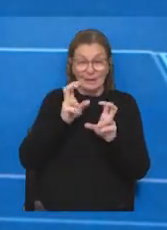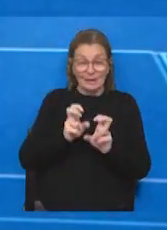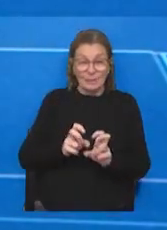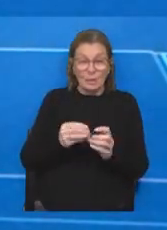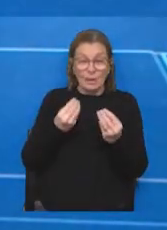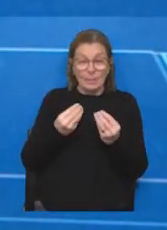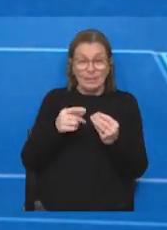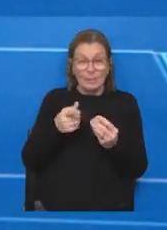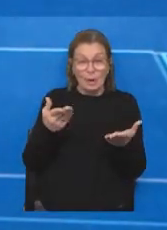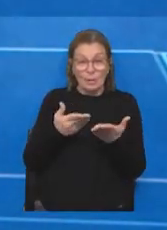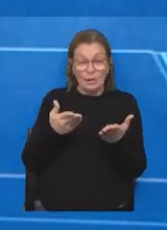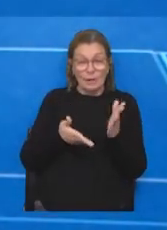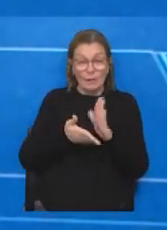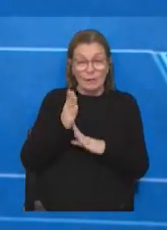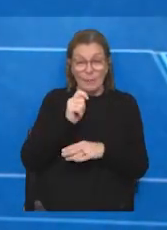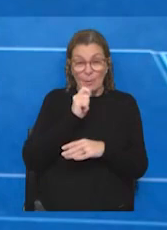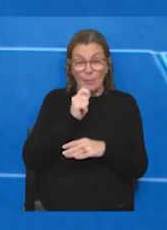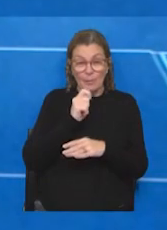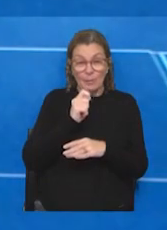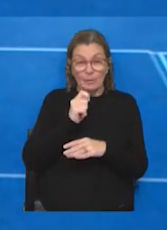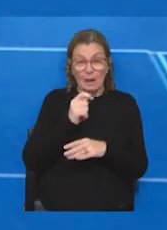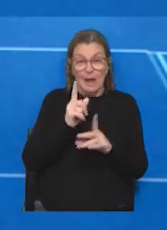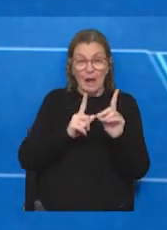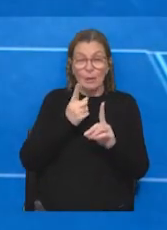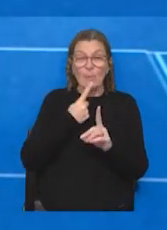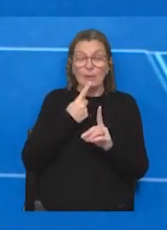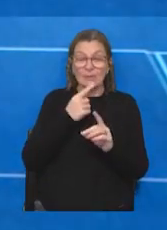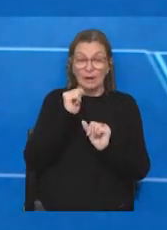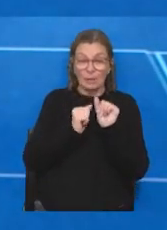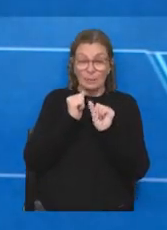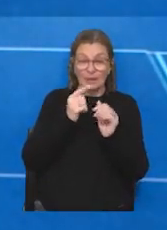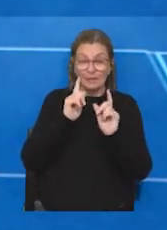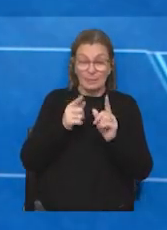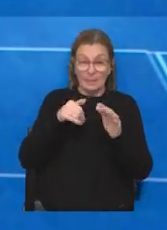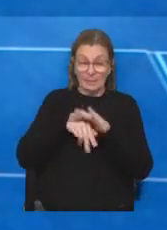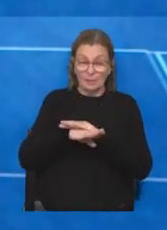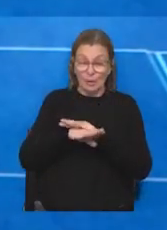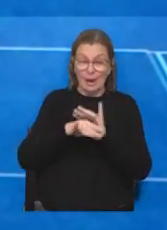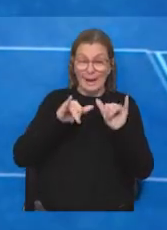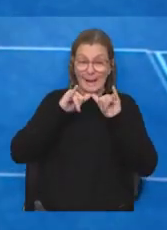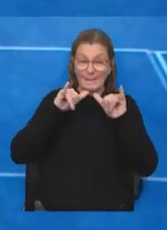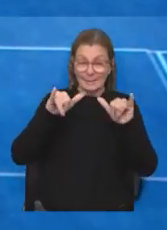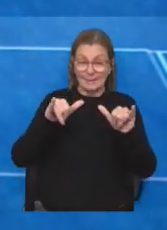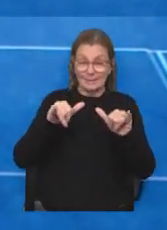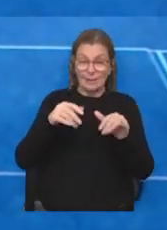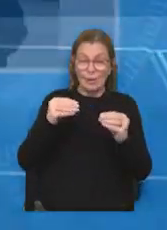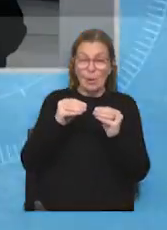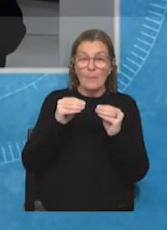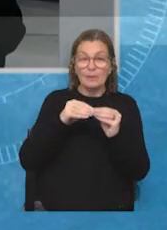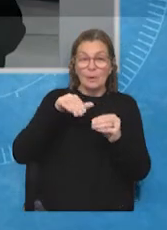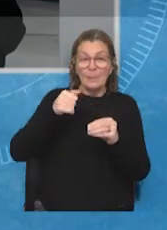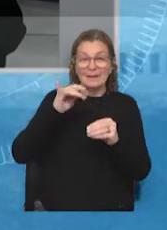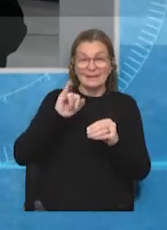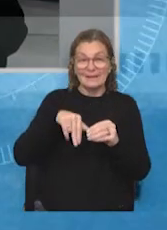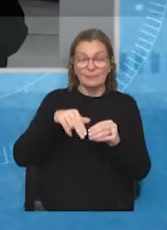lo que está ocurriendo pero ahora nos vamos al móvil porque hay actualidad política la economía también se metió en la campaña y en el móvil está nuestro compañero Martín Duarte Cómo andas